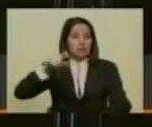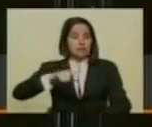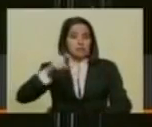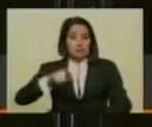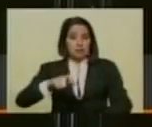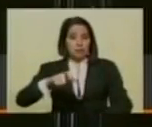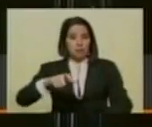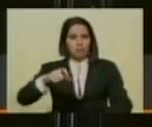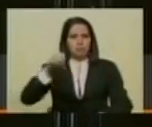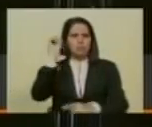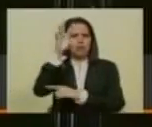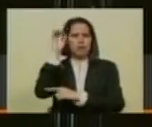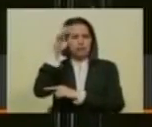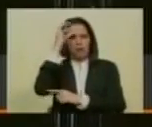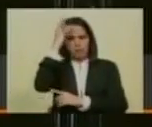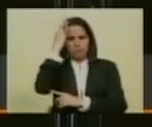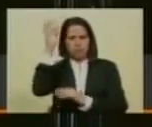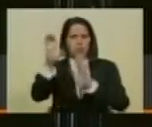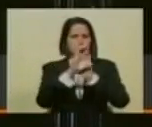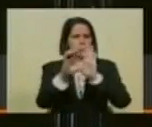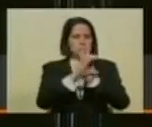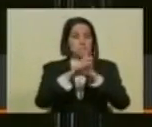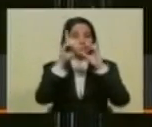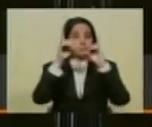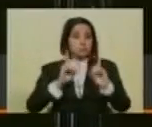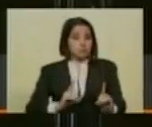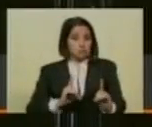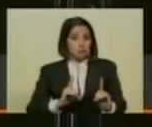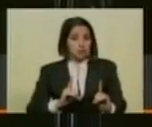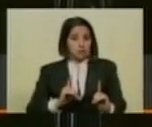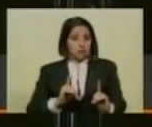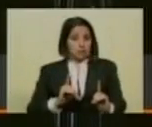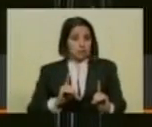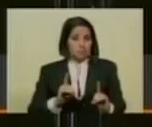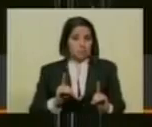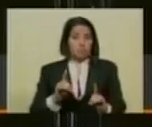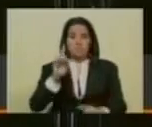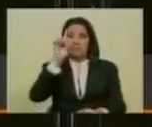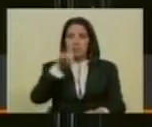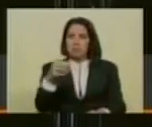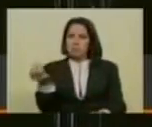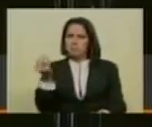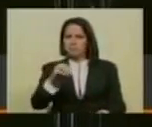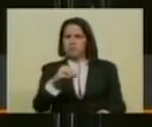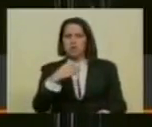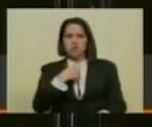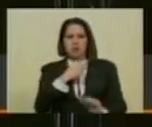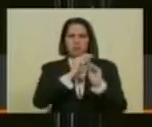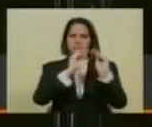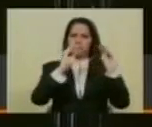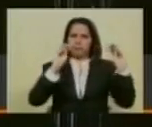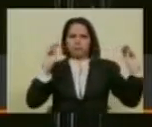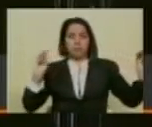de la Sala Constitucional y sus decisiones, a pesar de mi convocatoria con apoyo internacional